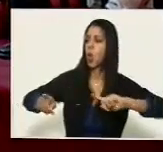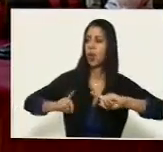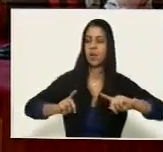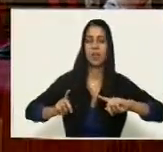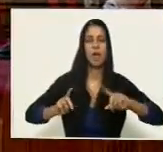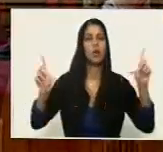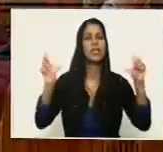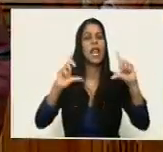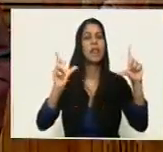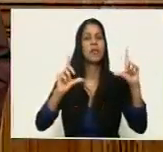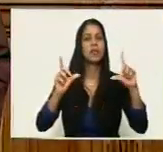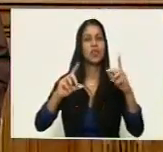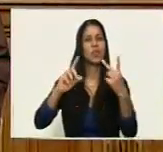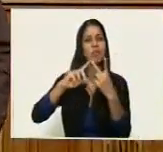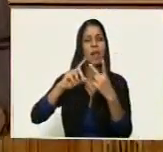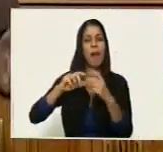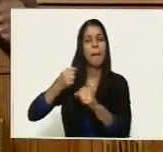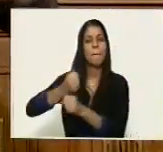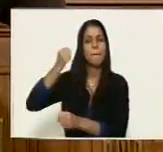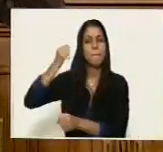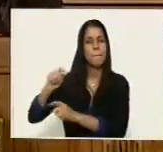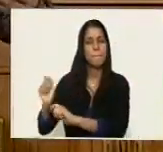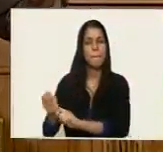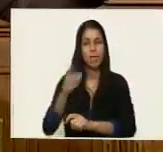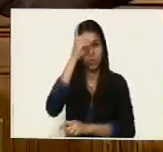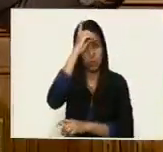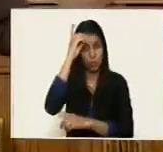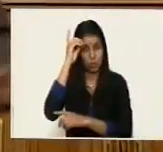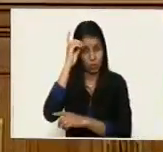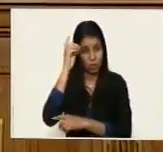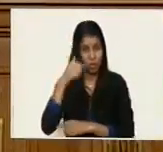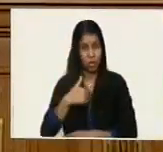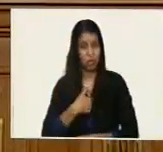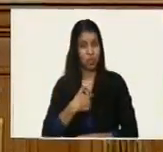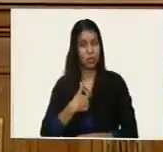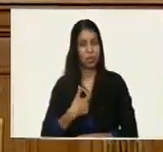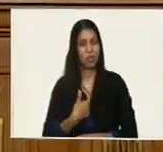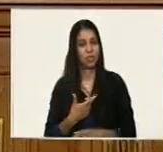Dando. ¿Qué quiere decir eso? Que yo le formo el personal a ese programa.